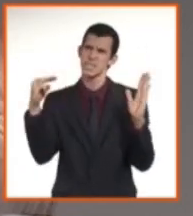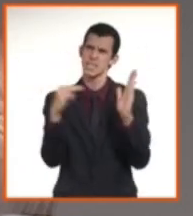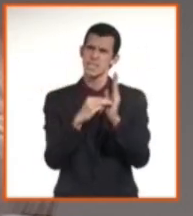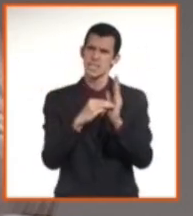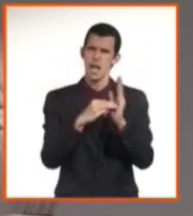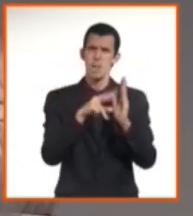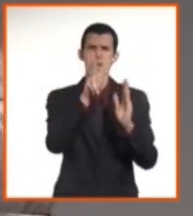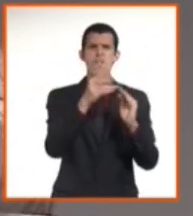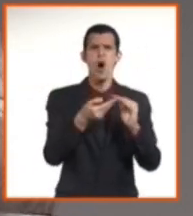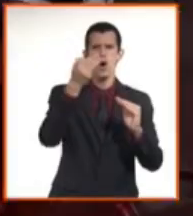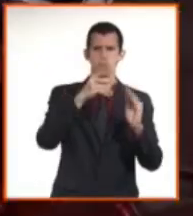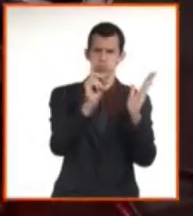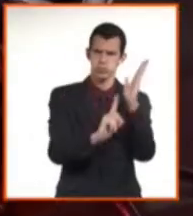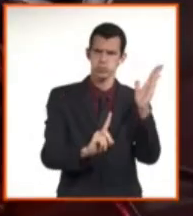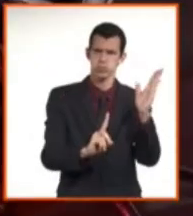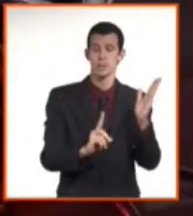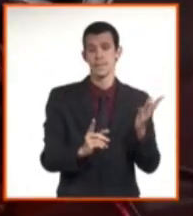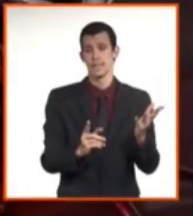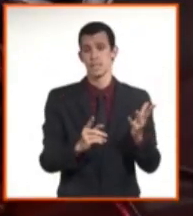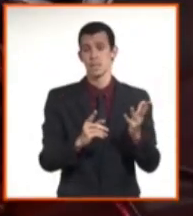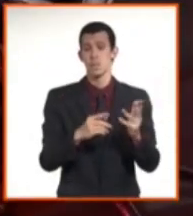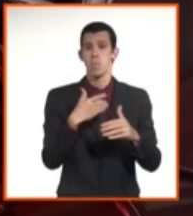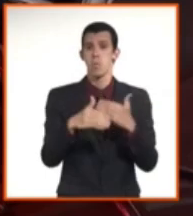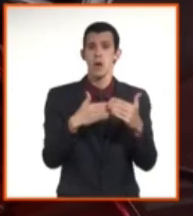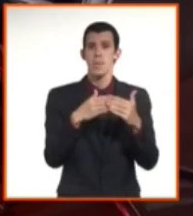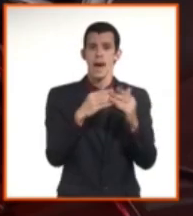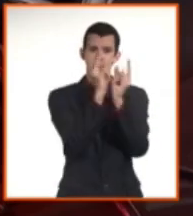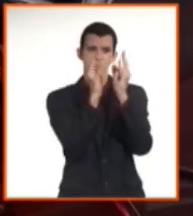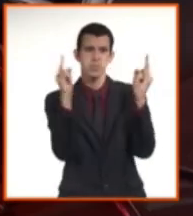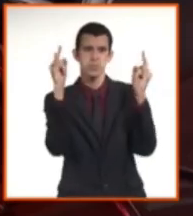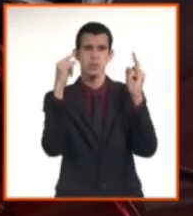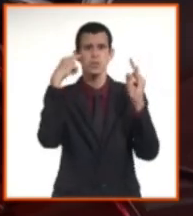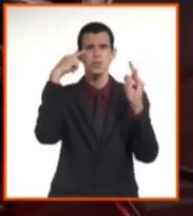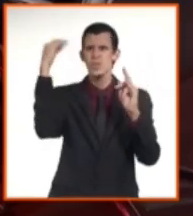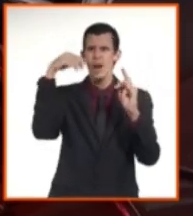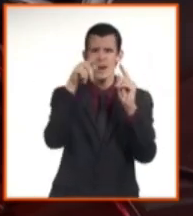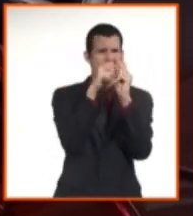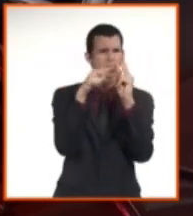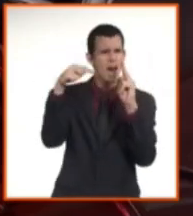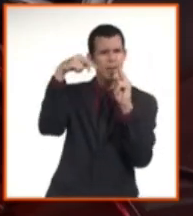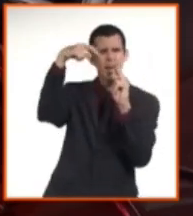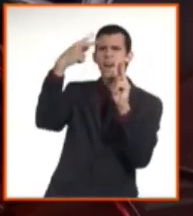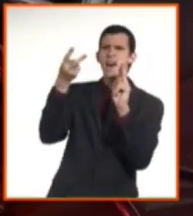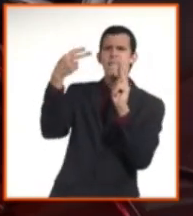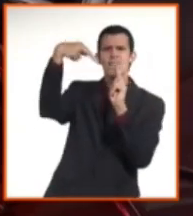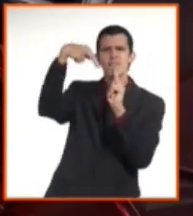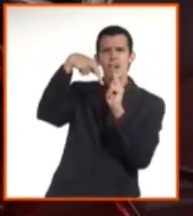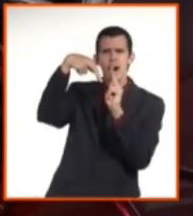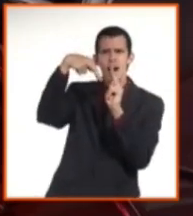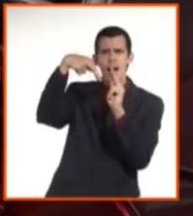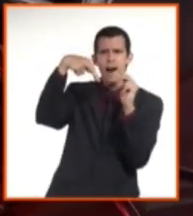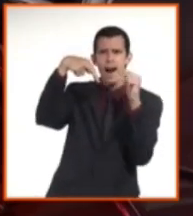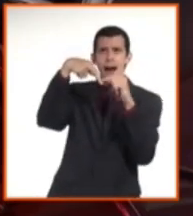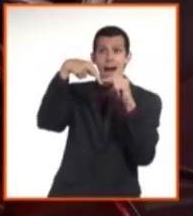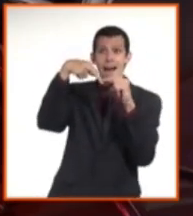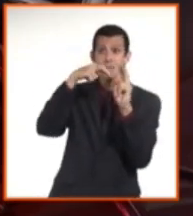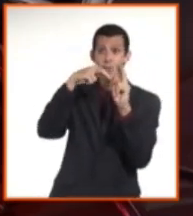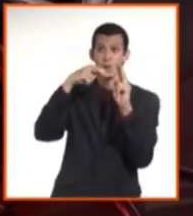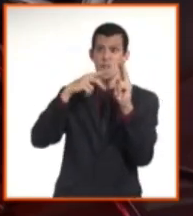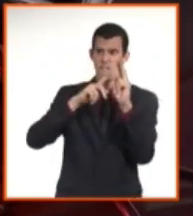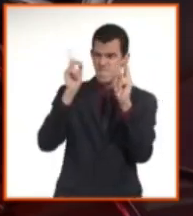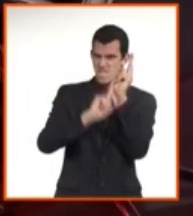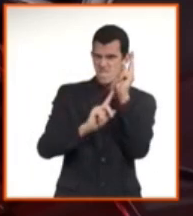el municipio. Hubo una fractura, se partió un conductor primario. Esos conductores están sometidos a tensión cuando se parten,